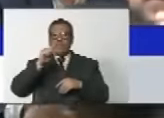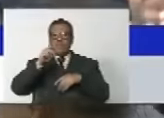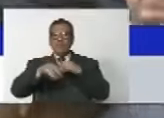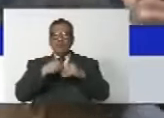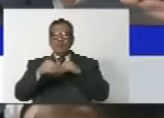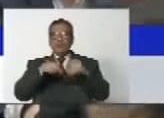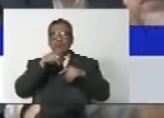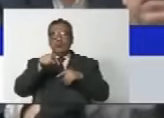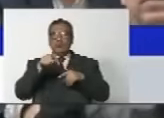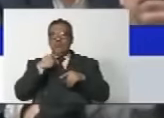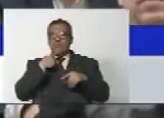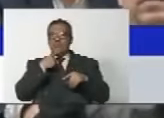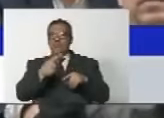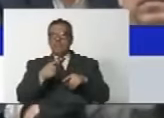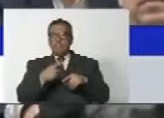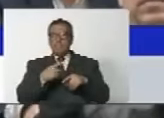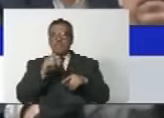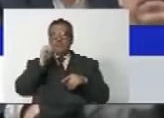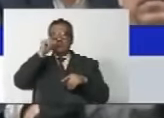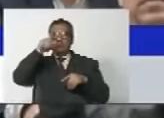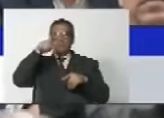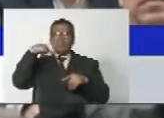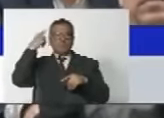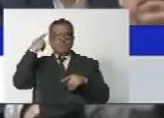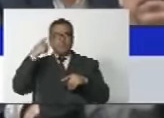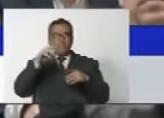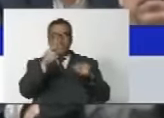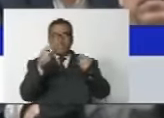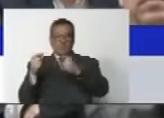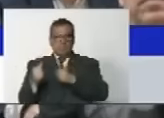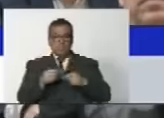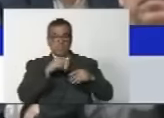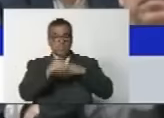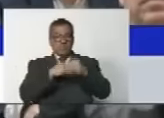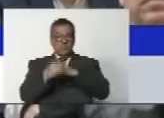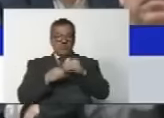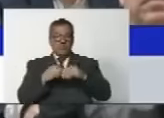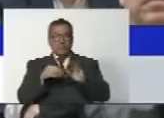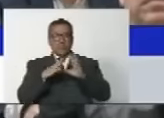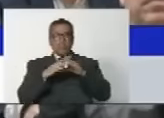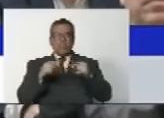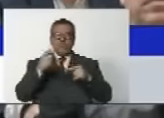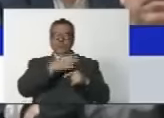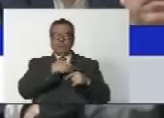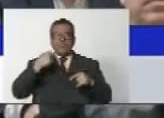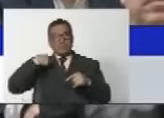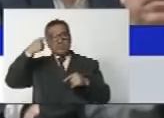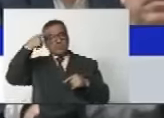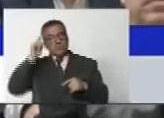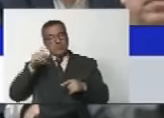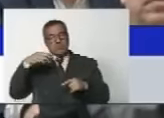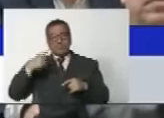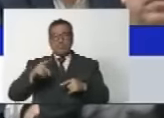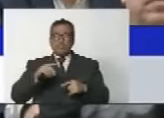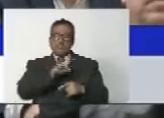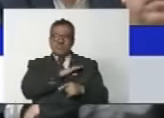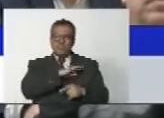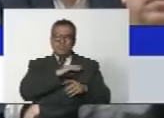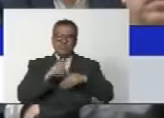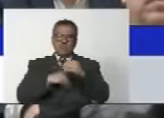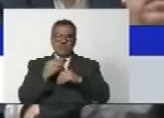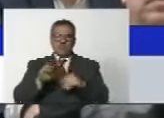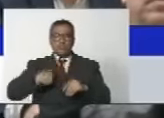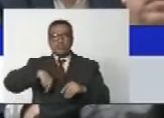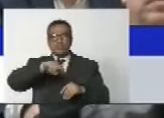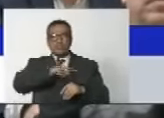manera que expresar la barbarie del capitalismo vivo, la barbarie de quienes creen que tienen el derecho de generar